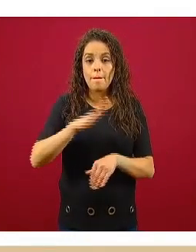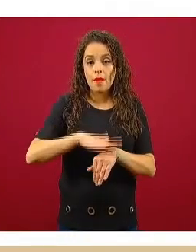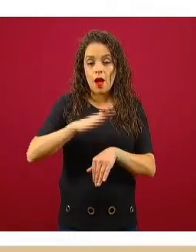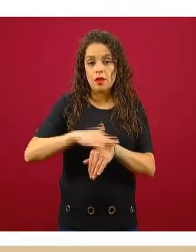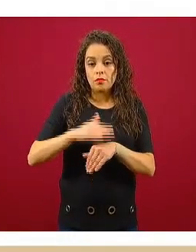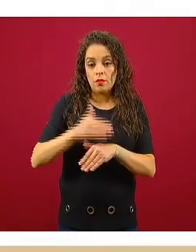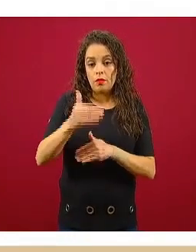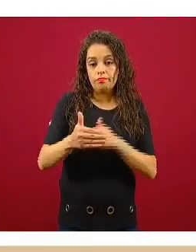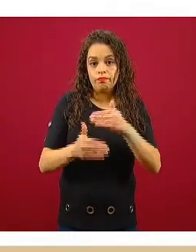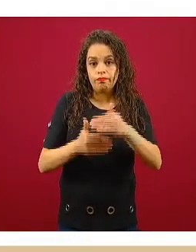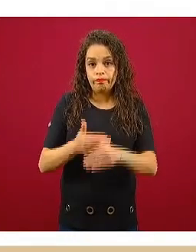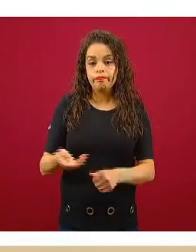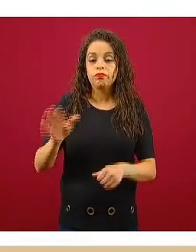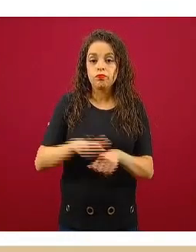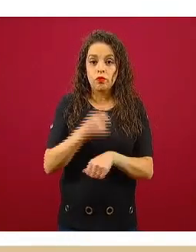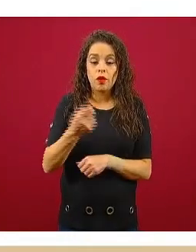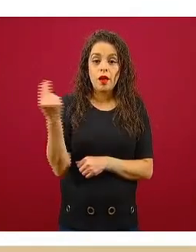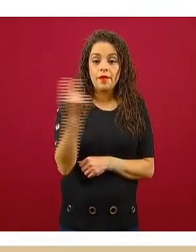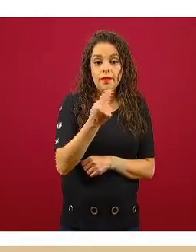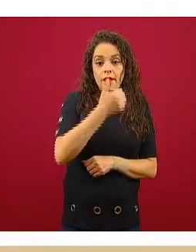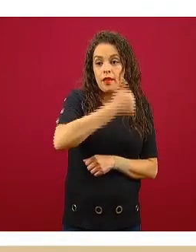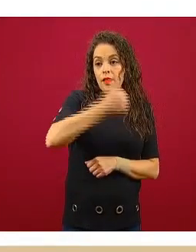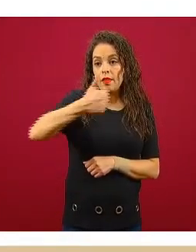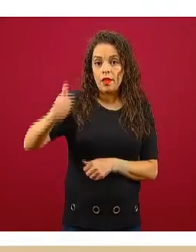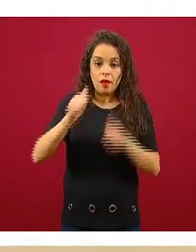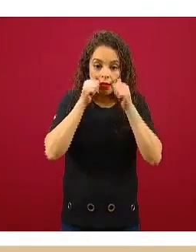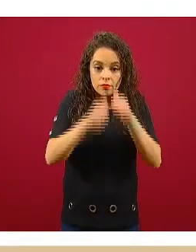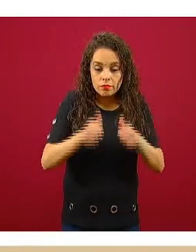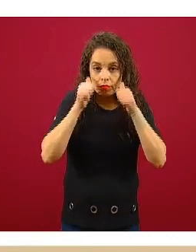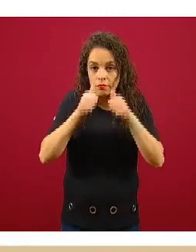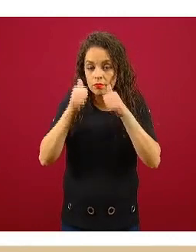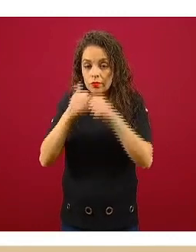las necesidades de demanda de atención